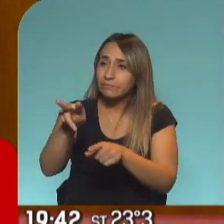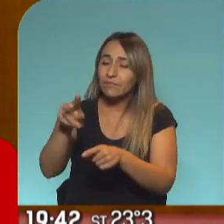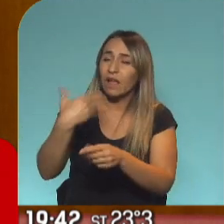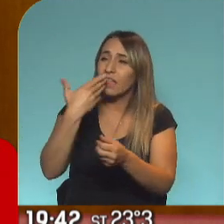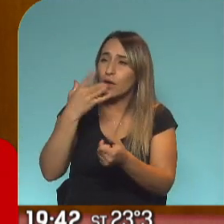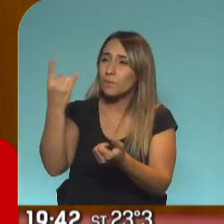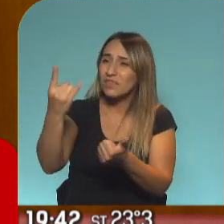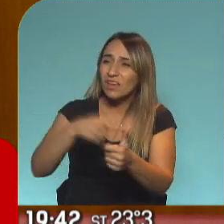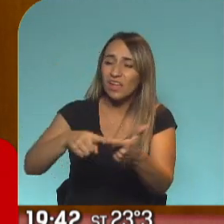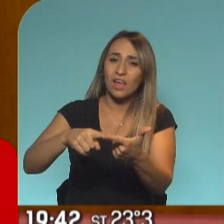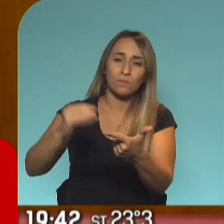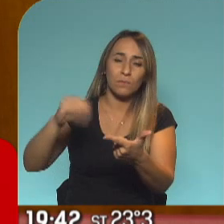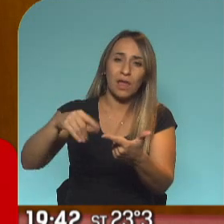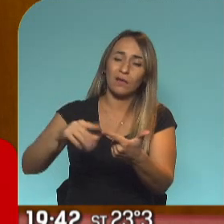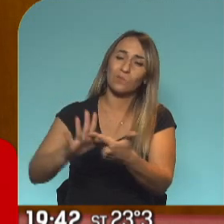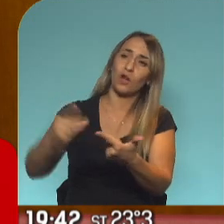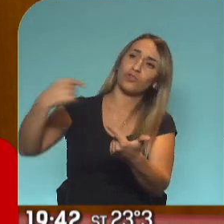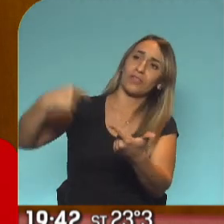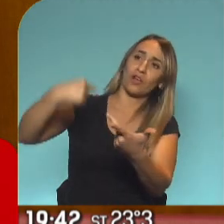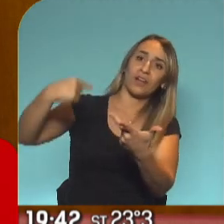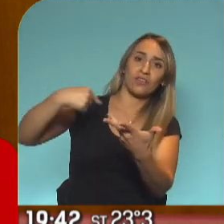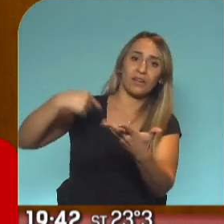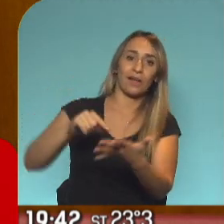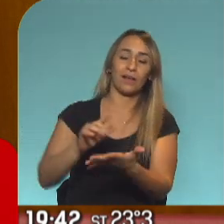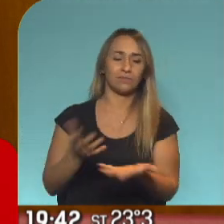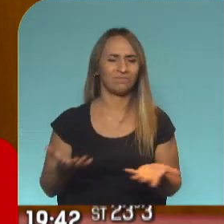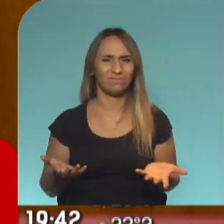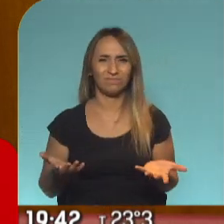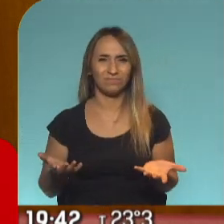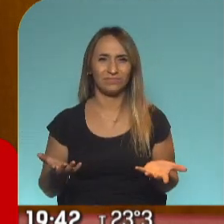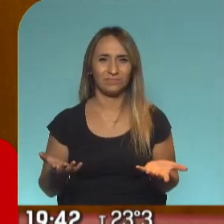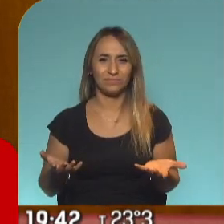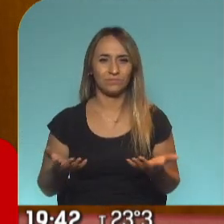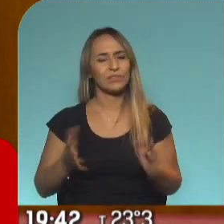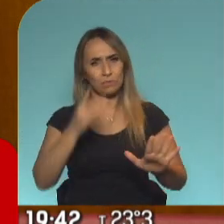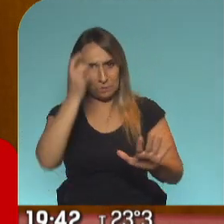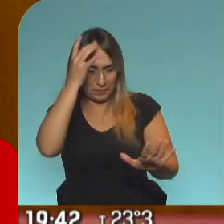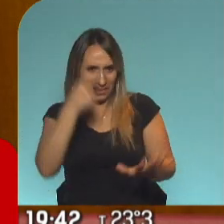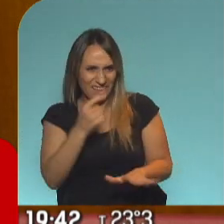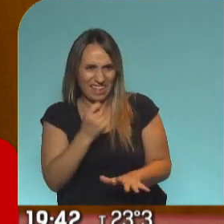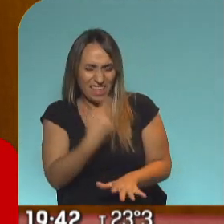que no. La revictimización. Tal cual. Sí. ¿Quién te dijo eso, perdón?